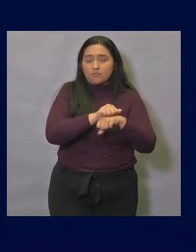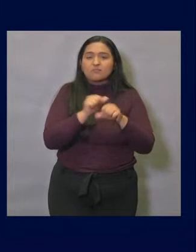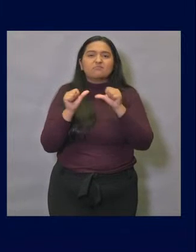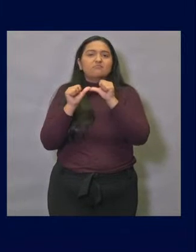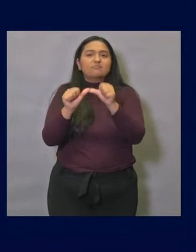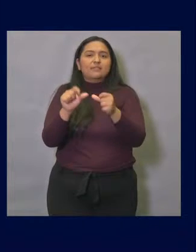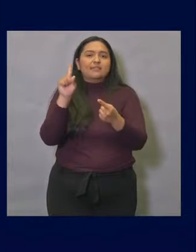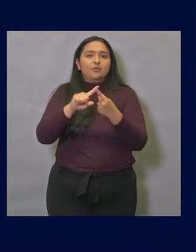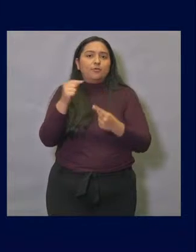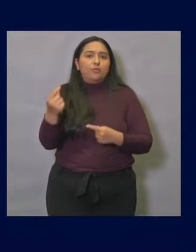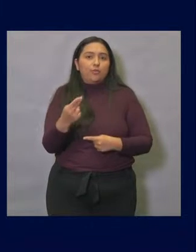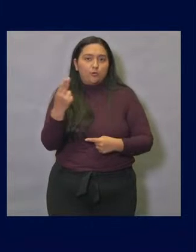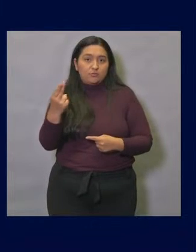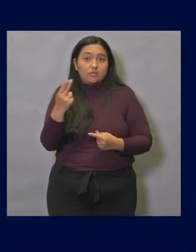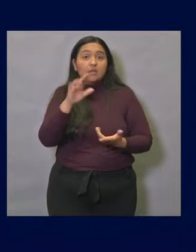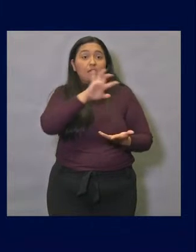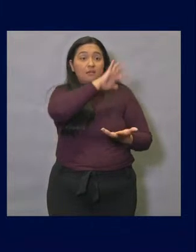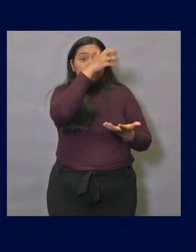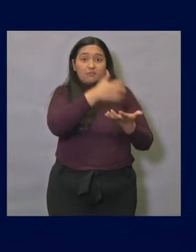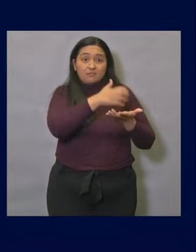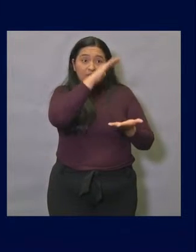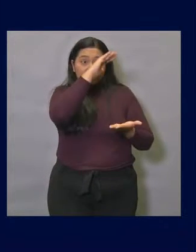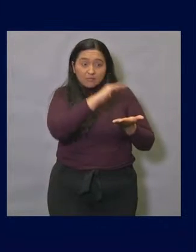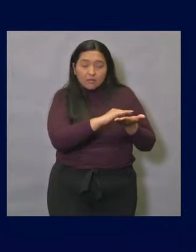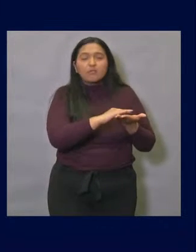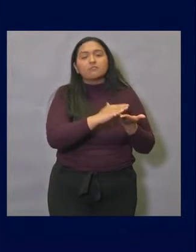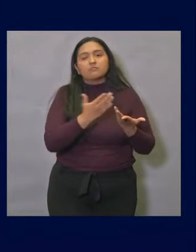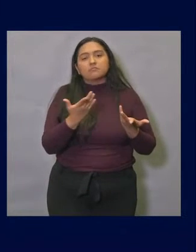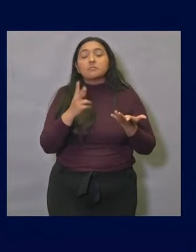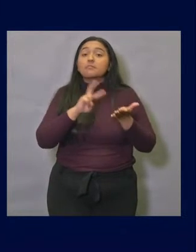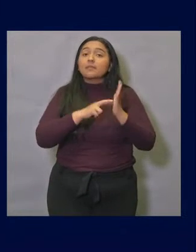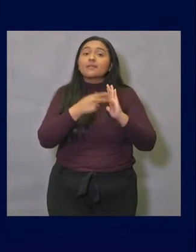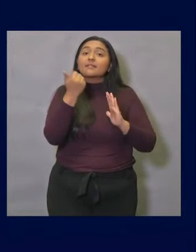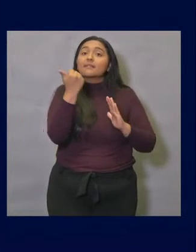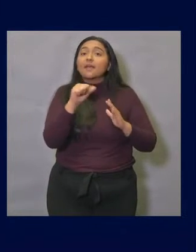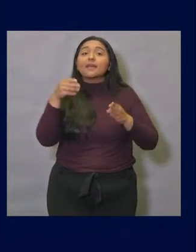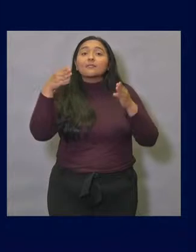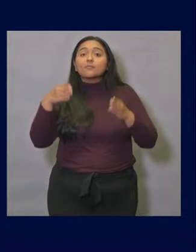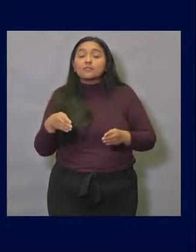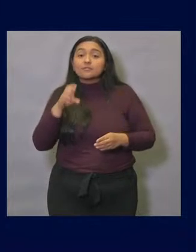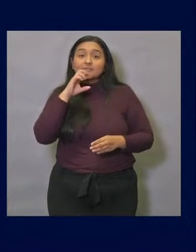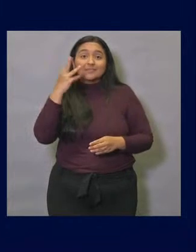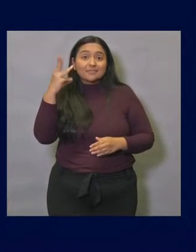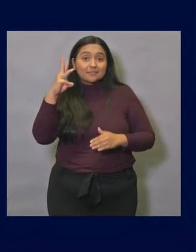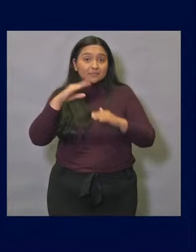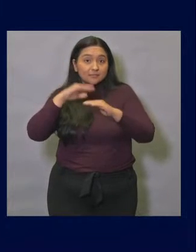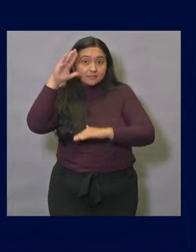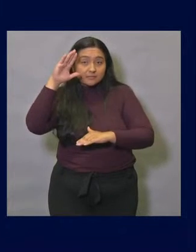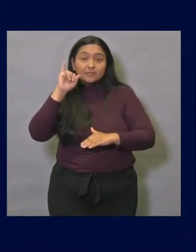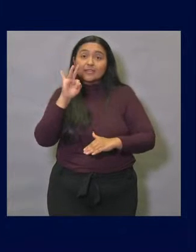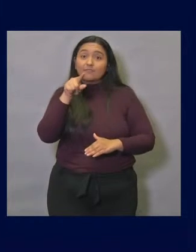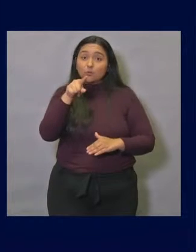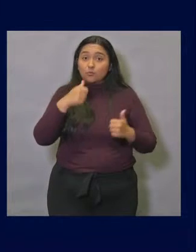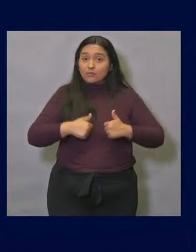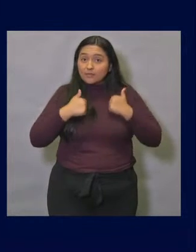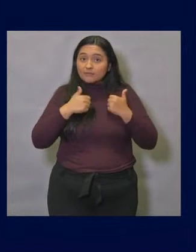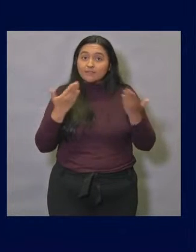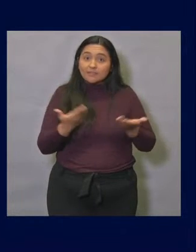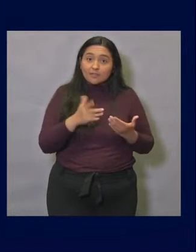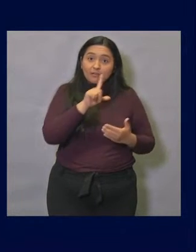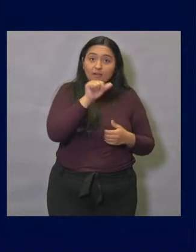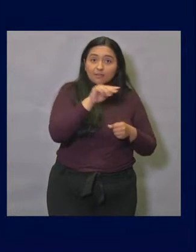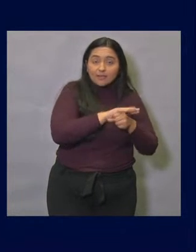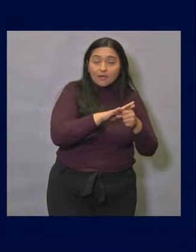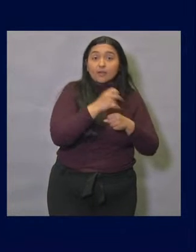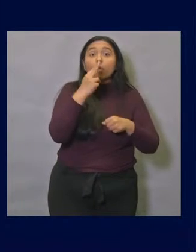suministro. Esto significa que cualquier persona de 16 años o más que viva o trabaje en el condado de Los